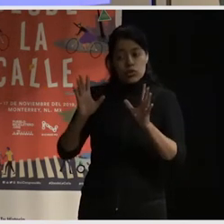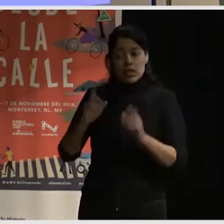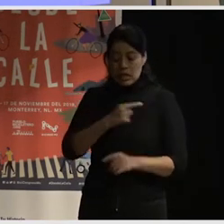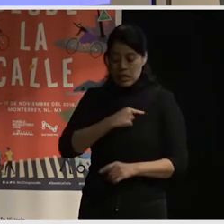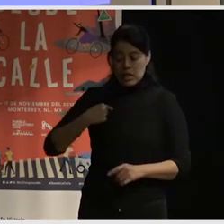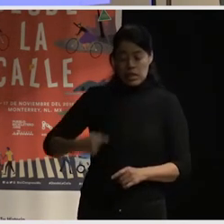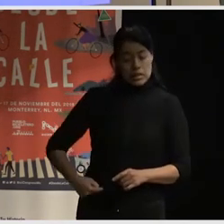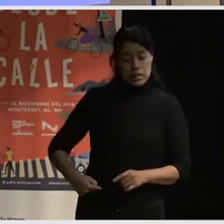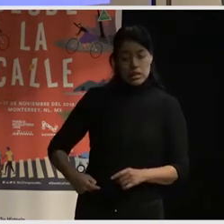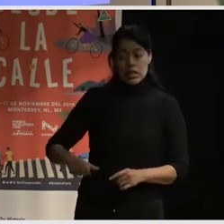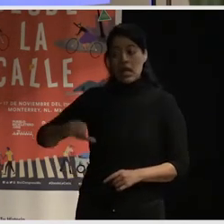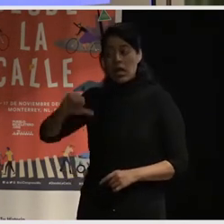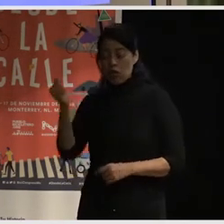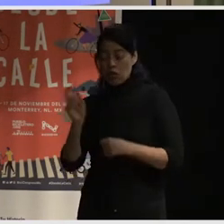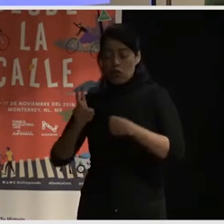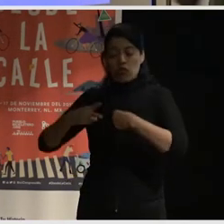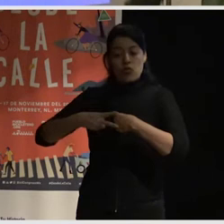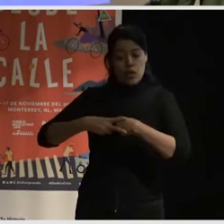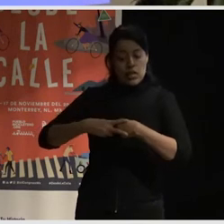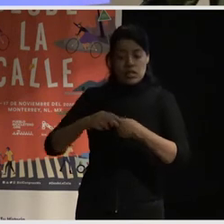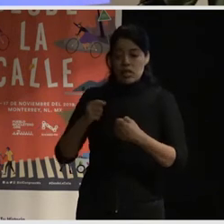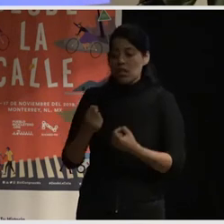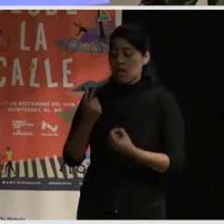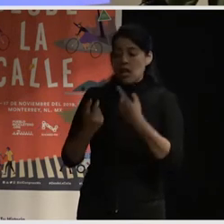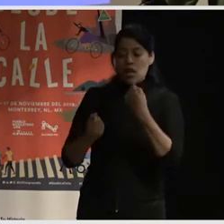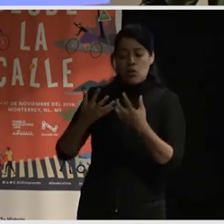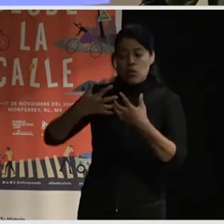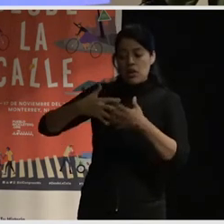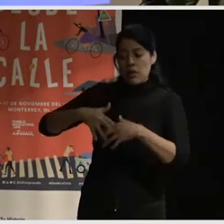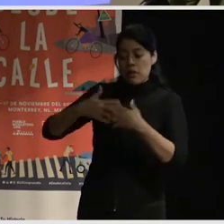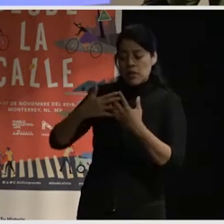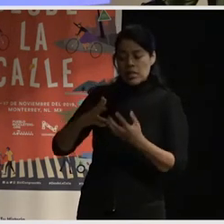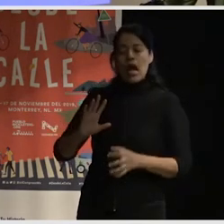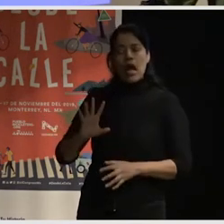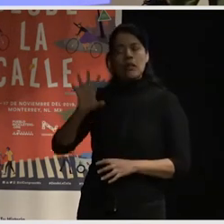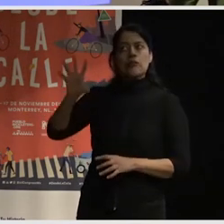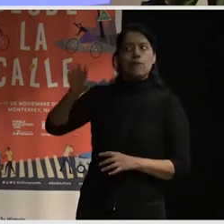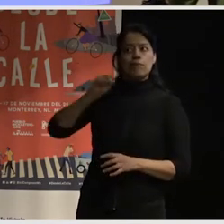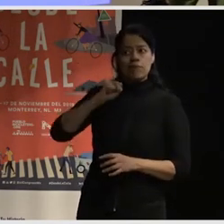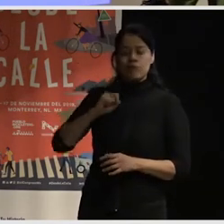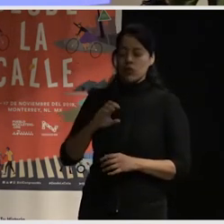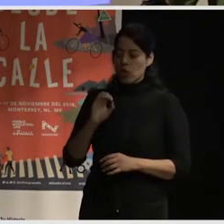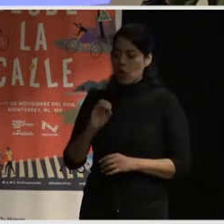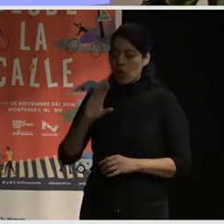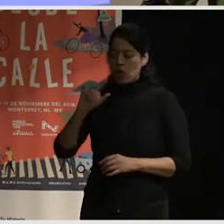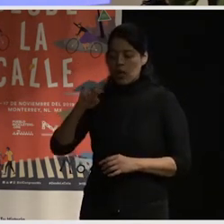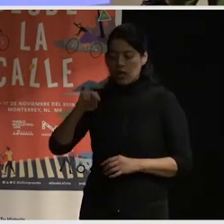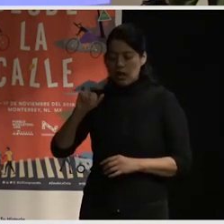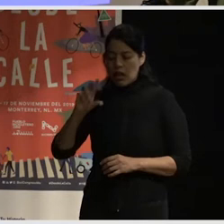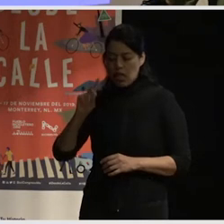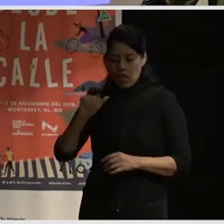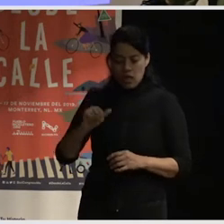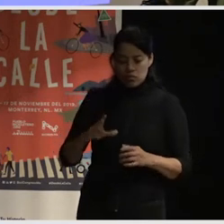por ejemplo pasa en otros lugares donde algún empresario se aplicó con ir por acá nada supuestamente llevarles aire